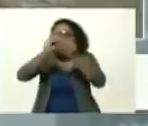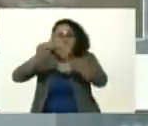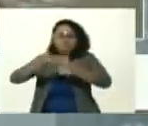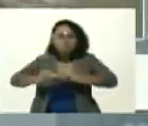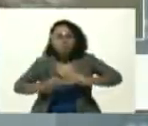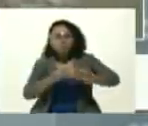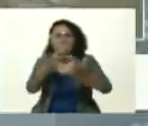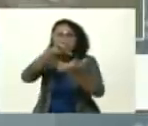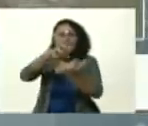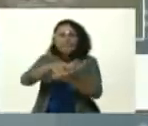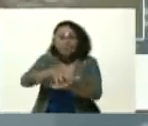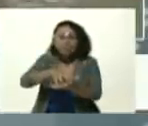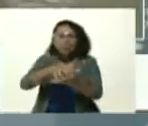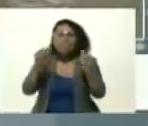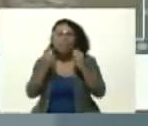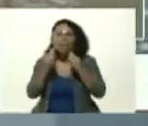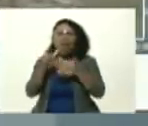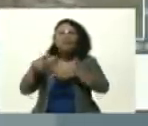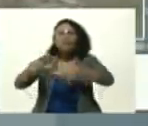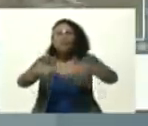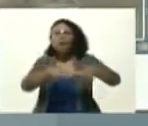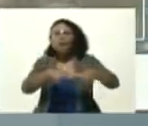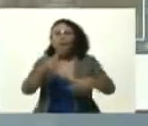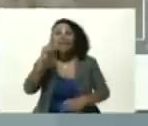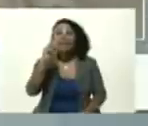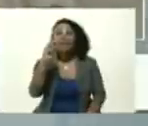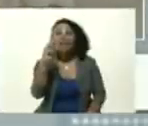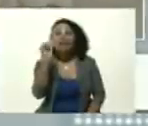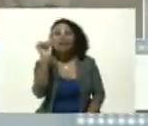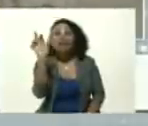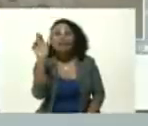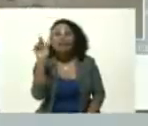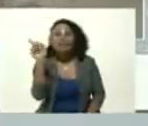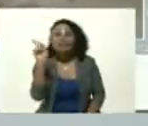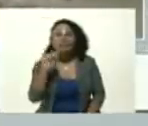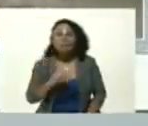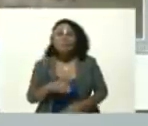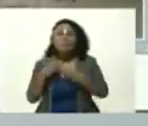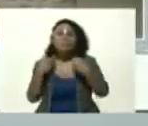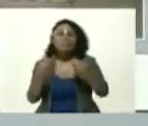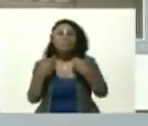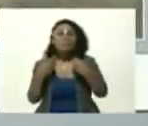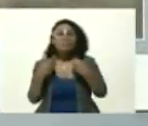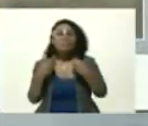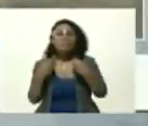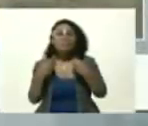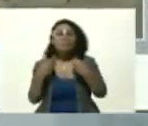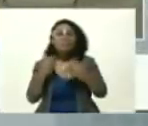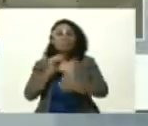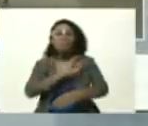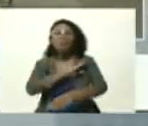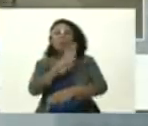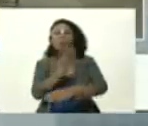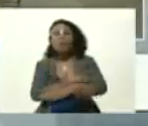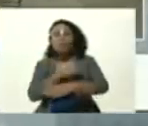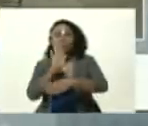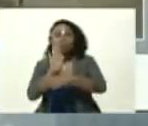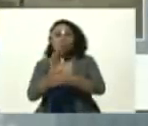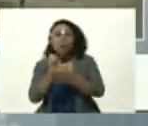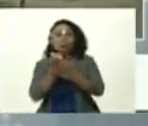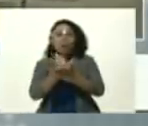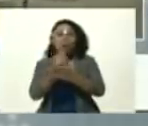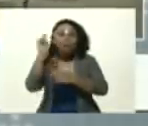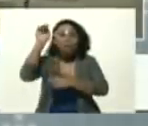en el estado Mérida, en la zona del Tobar, de Tobar, para poder prevenir a